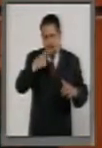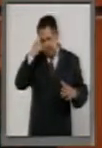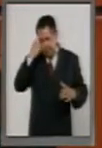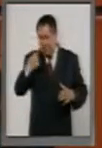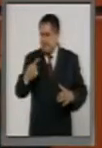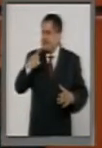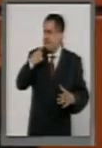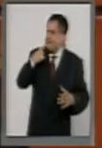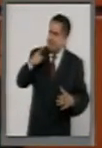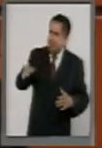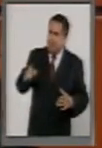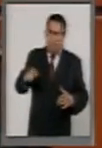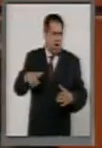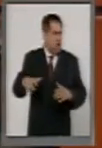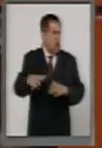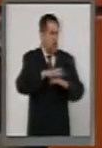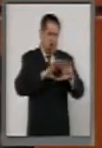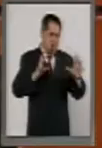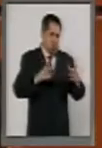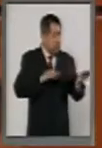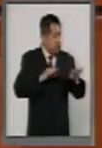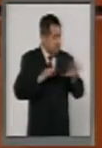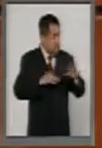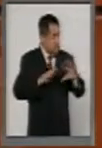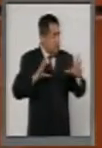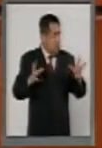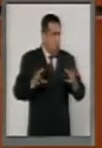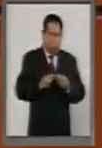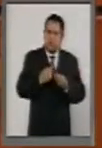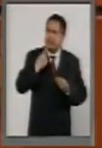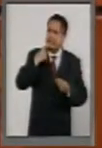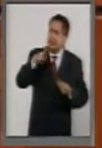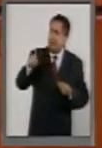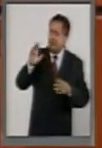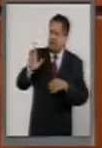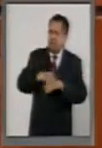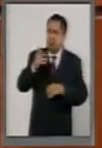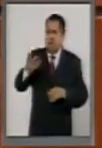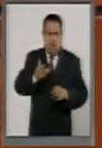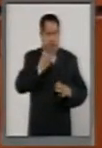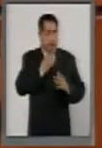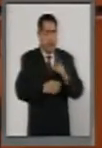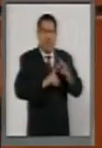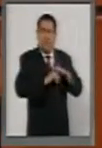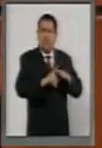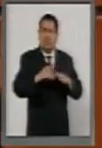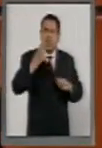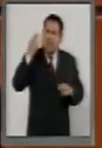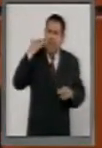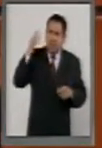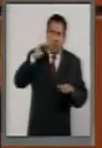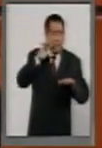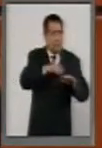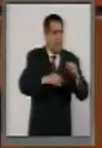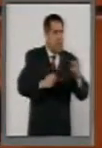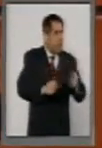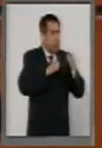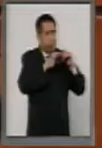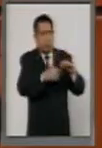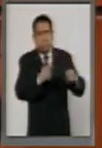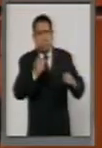una demanda colectiva que buscaba que todos aquellos migrantes que habían sido